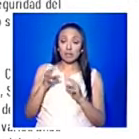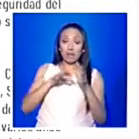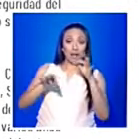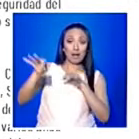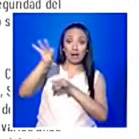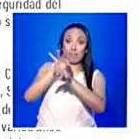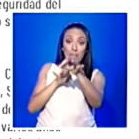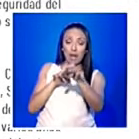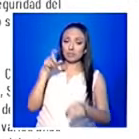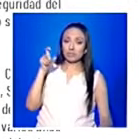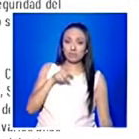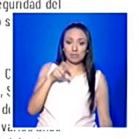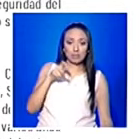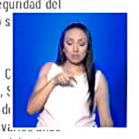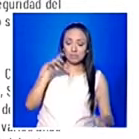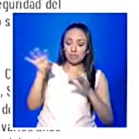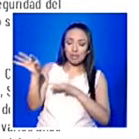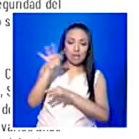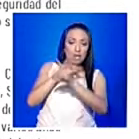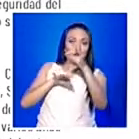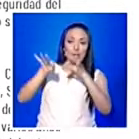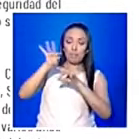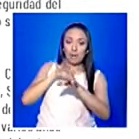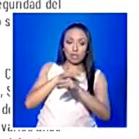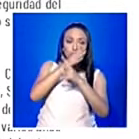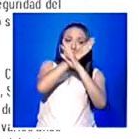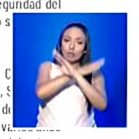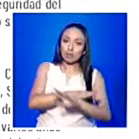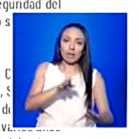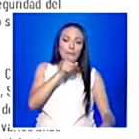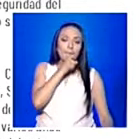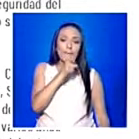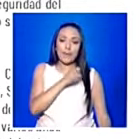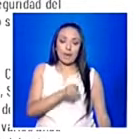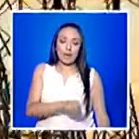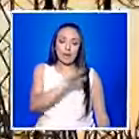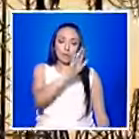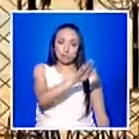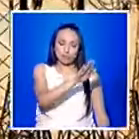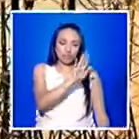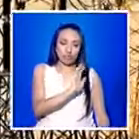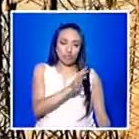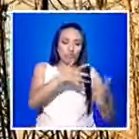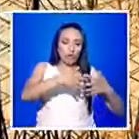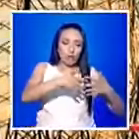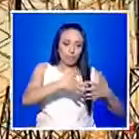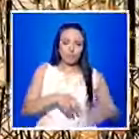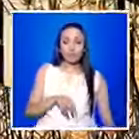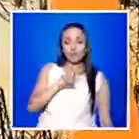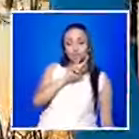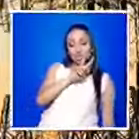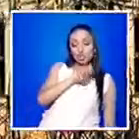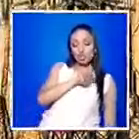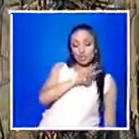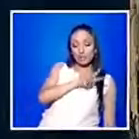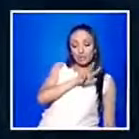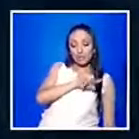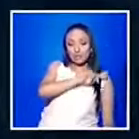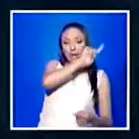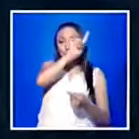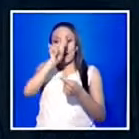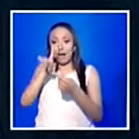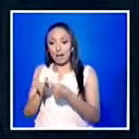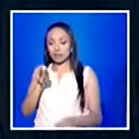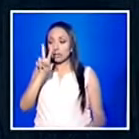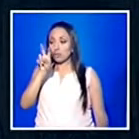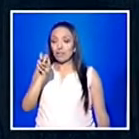o repotenciación de las instalaciones que han cumplido su vida útil de operación. Desde el 2023 hasta el 2032, el